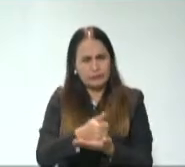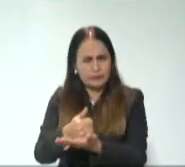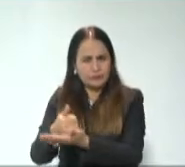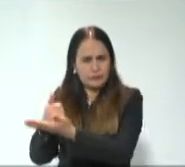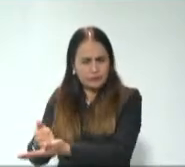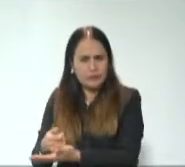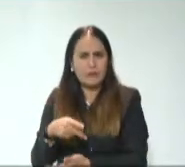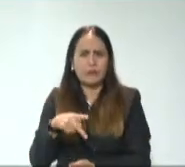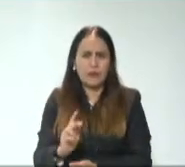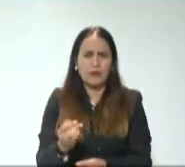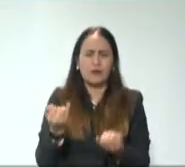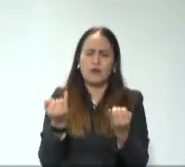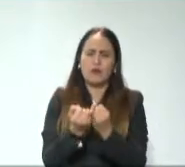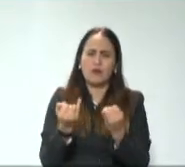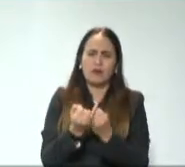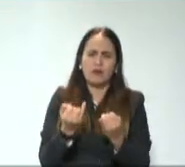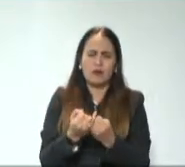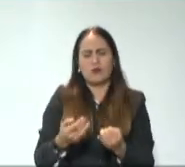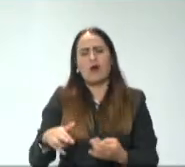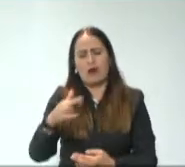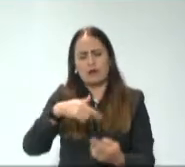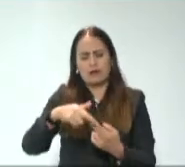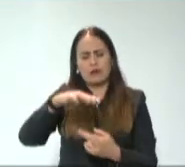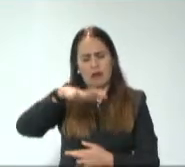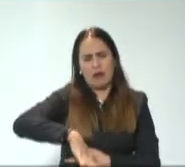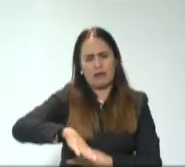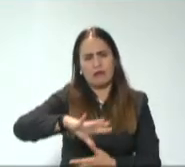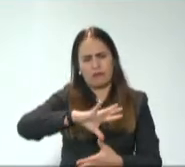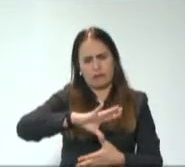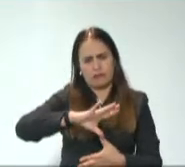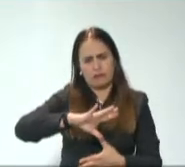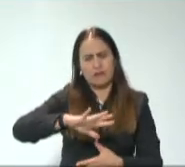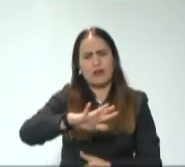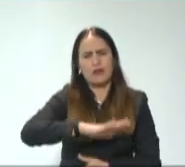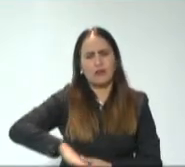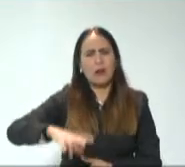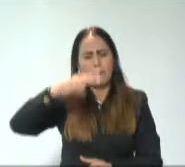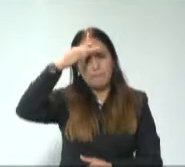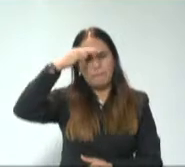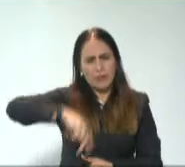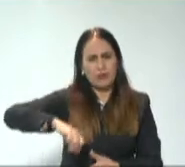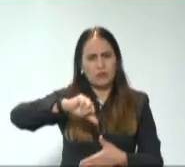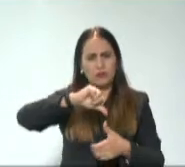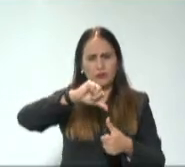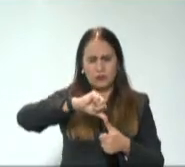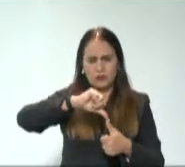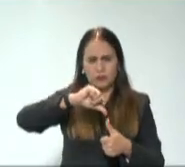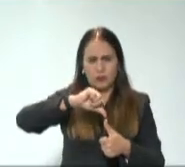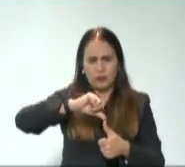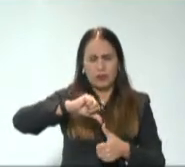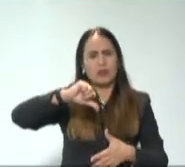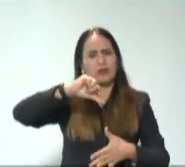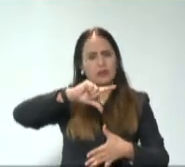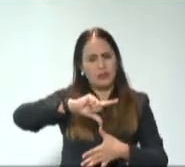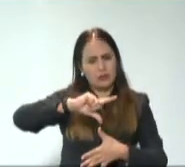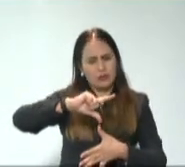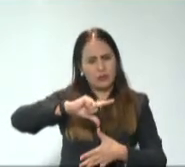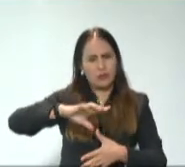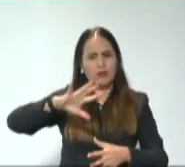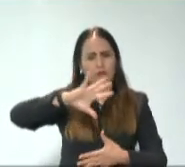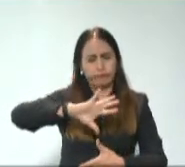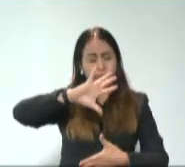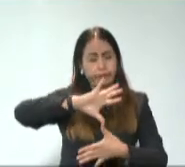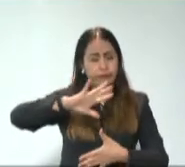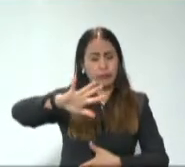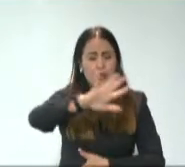también solidariamente regionales México Centroamérica y latinoamérica somos un continente el cual siempre hemos